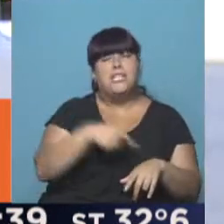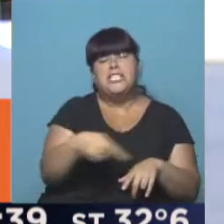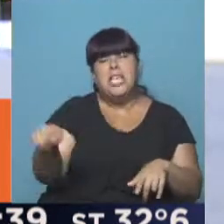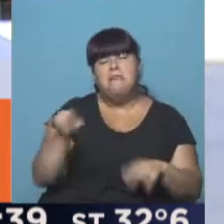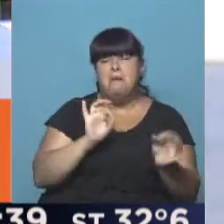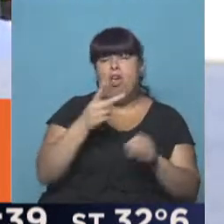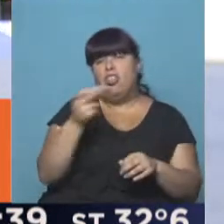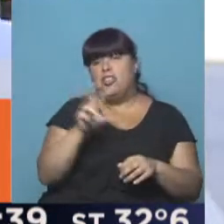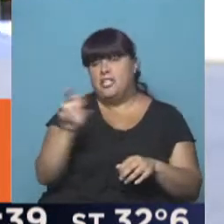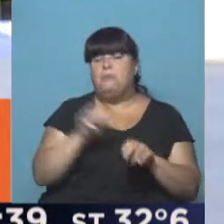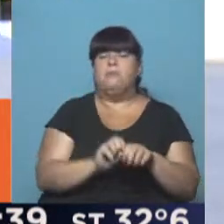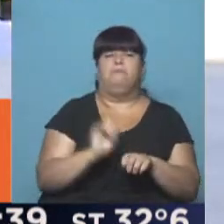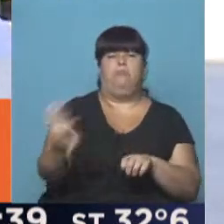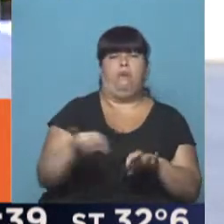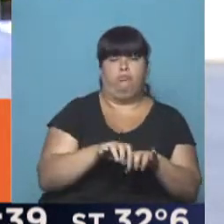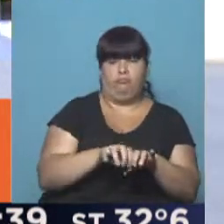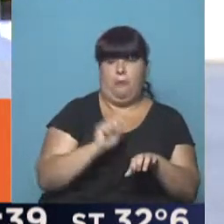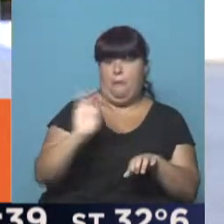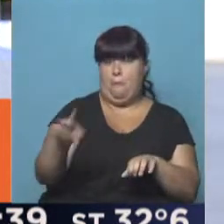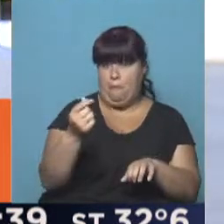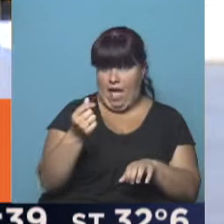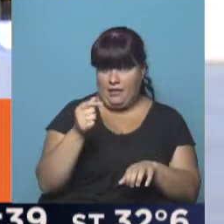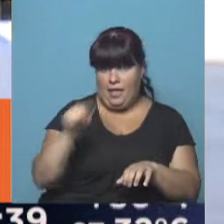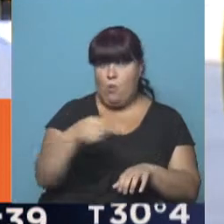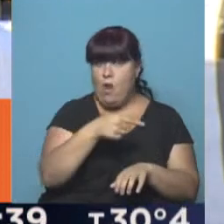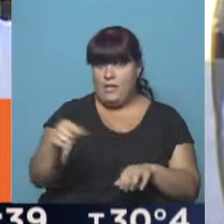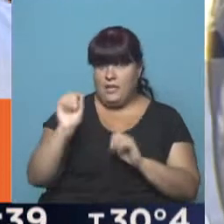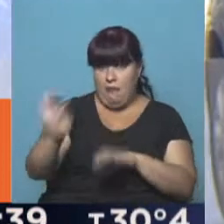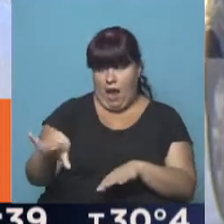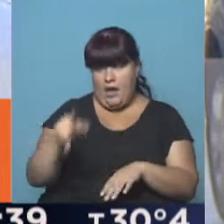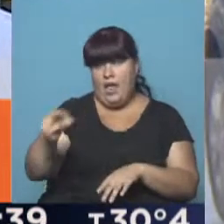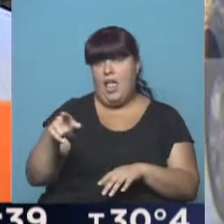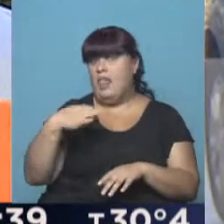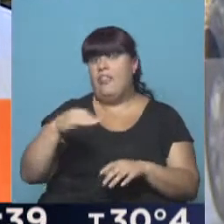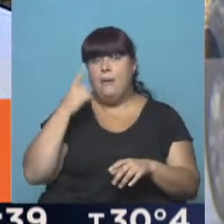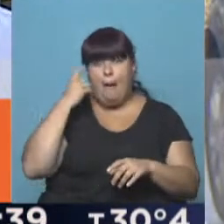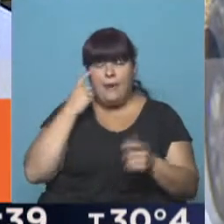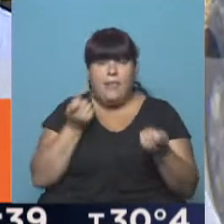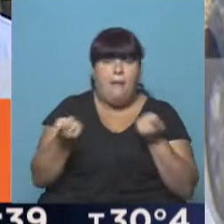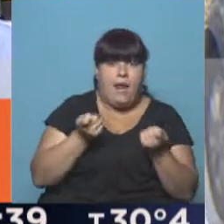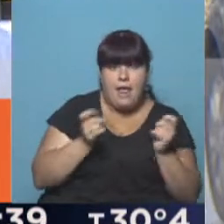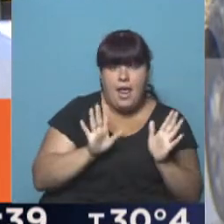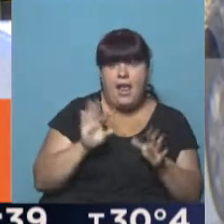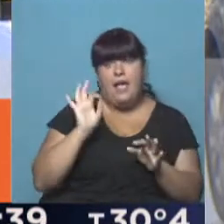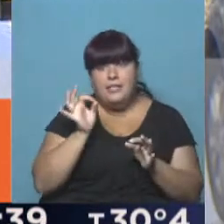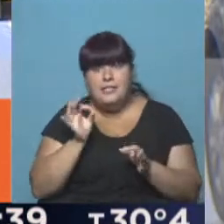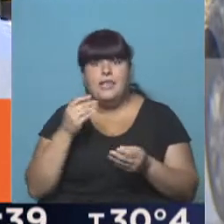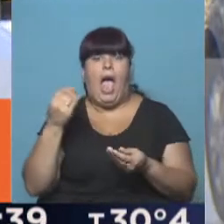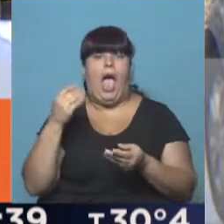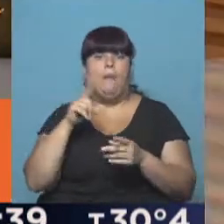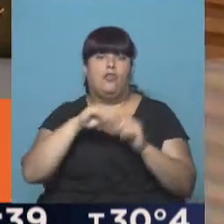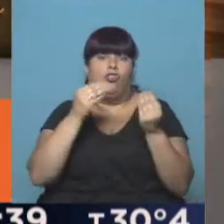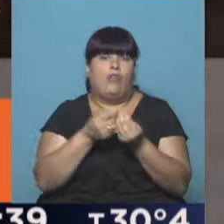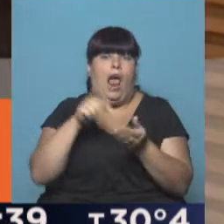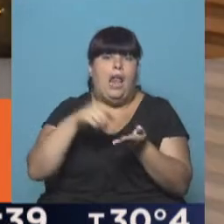esta semana doscientos trescientos pesos le pasas la plata que le puedes dar en la semana y él se tiene que aprender a administrarse y tiene que aprender que tiene un